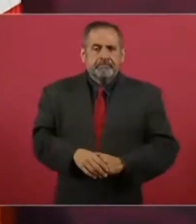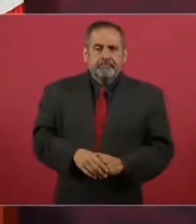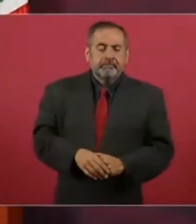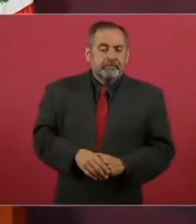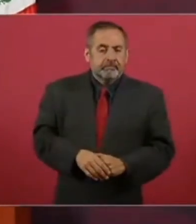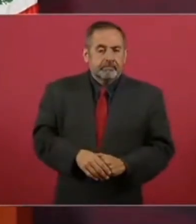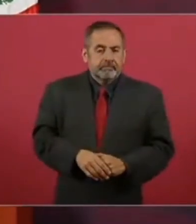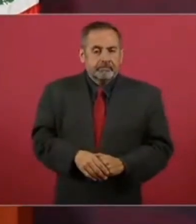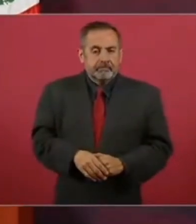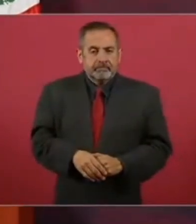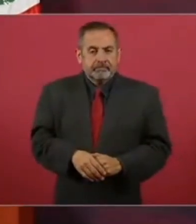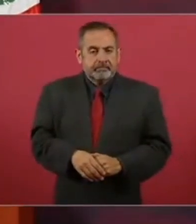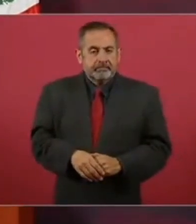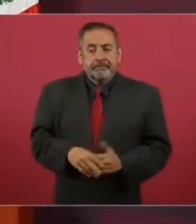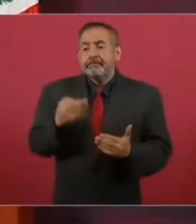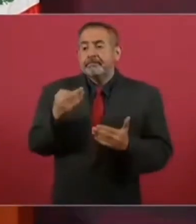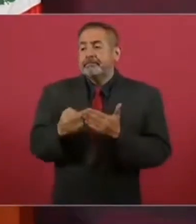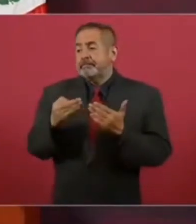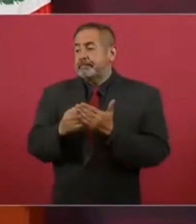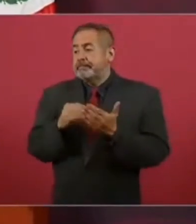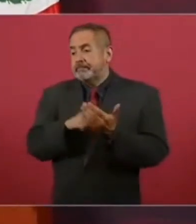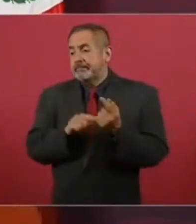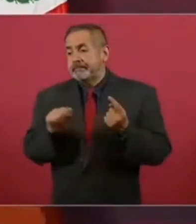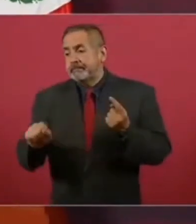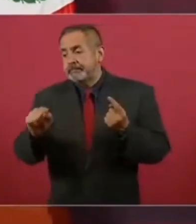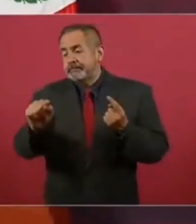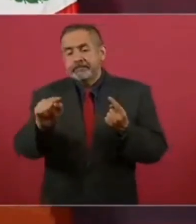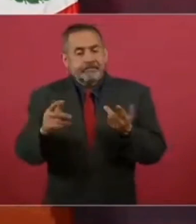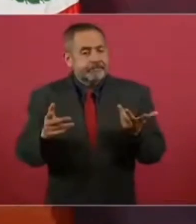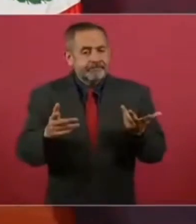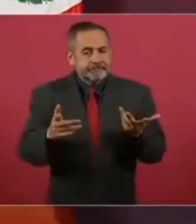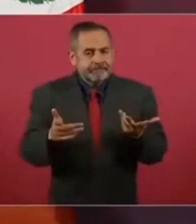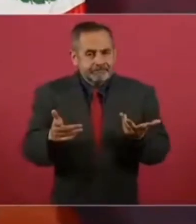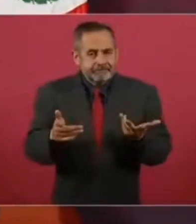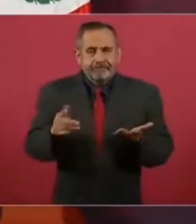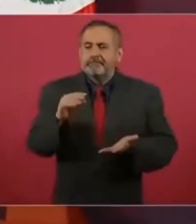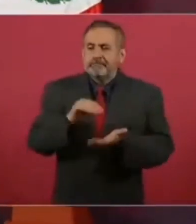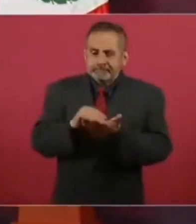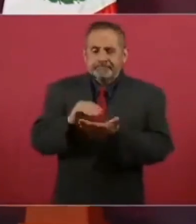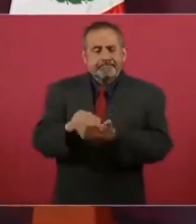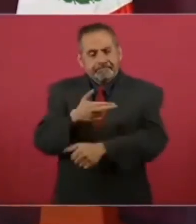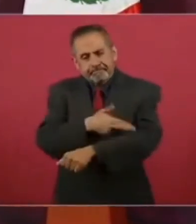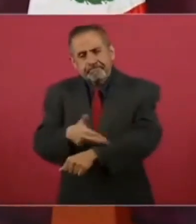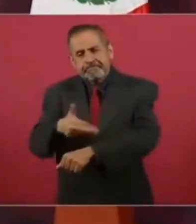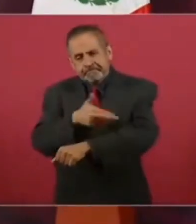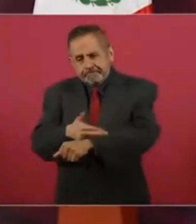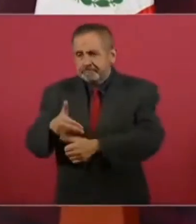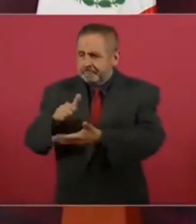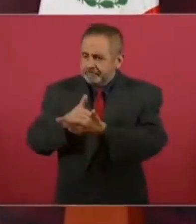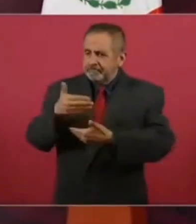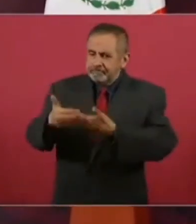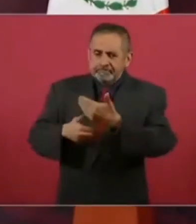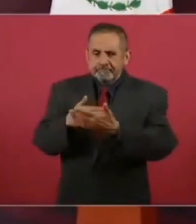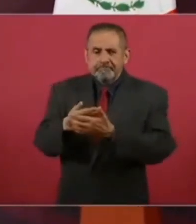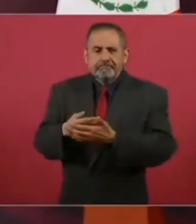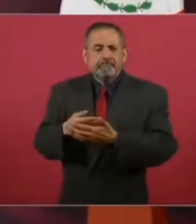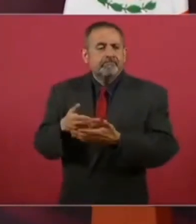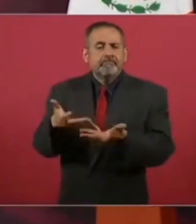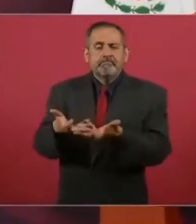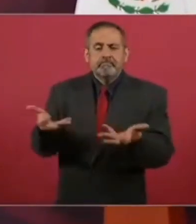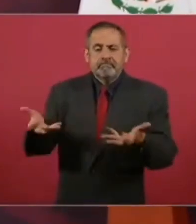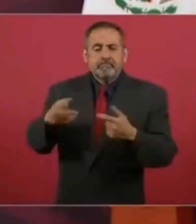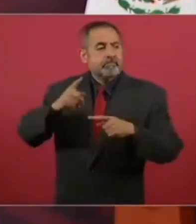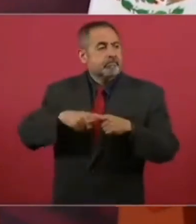y donde nos falta es porque se están haciendo los trámites de las donaciones de